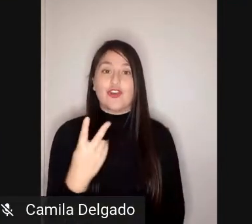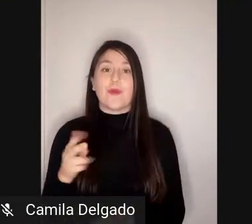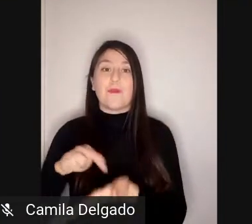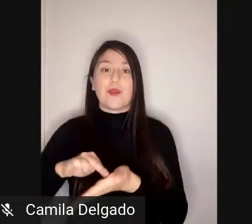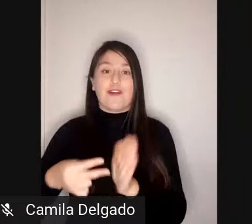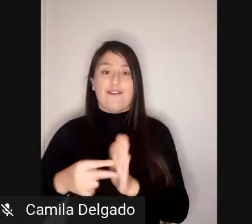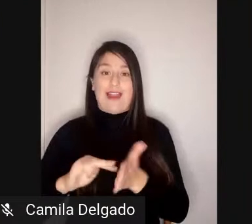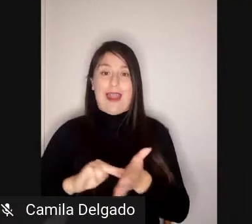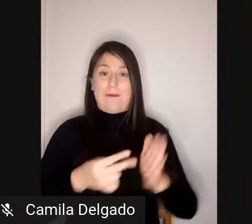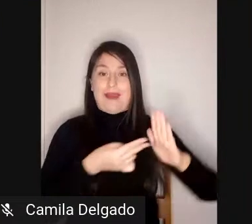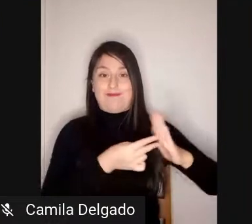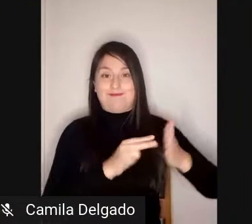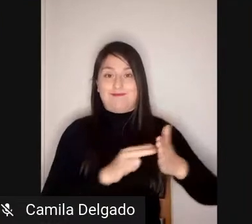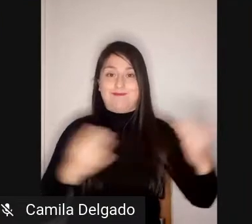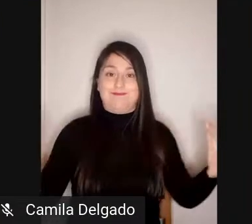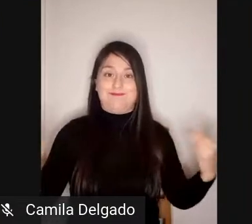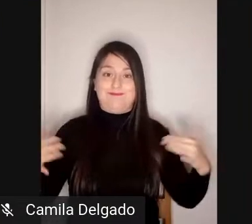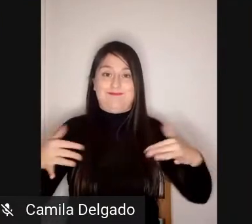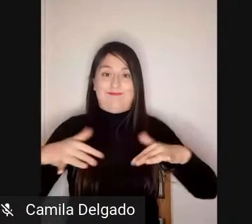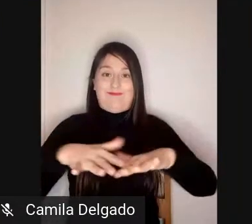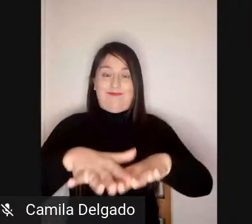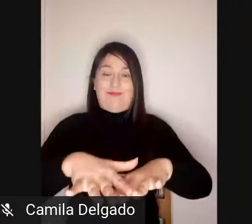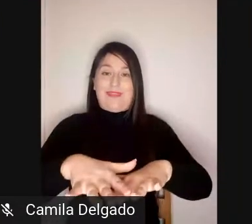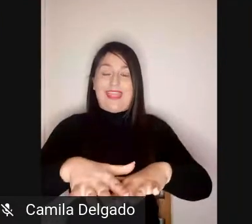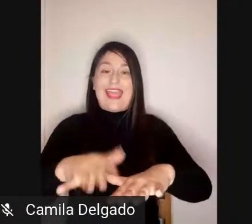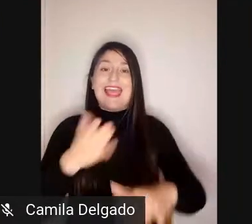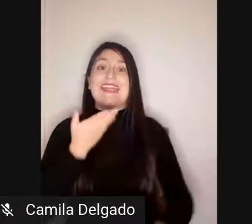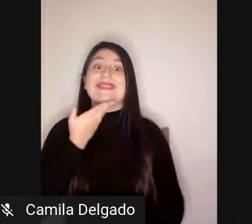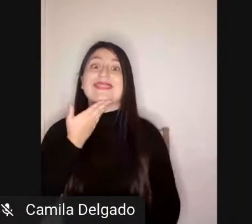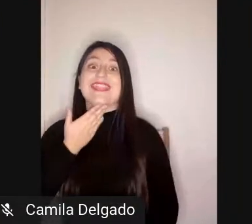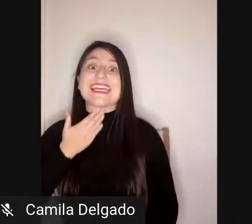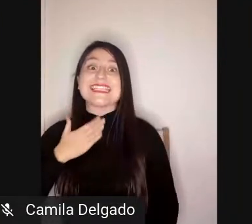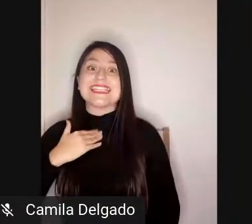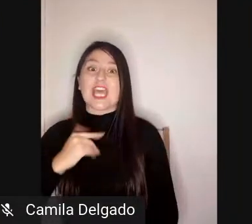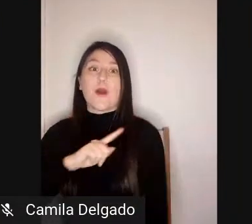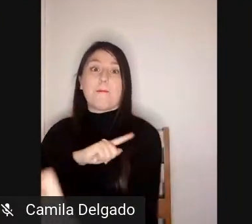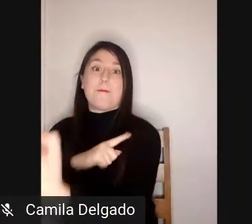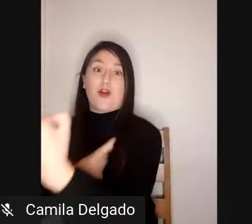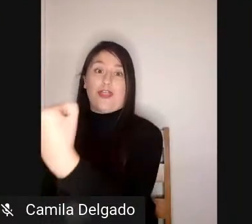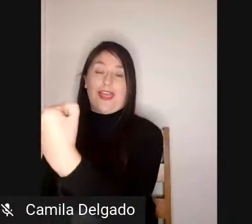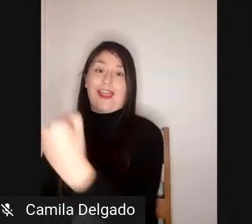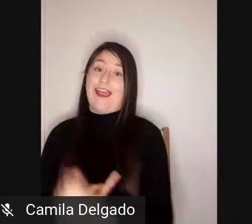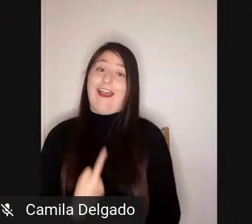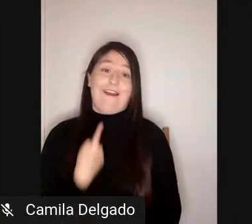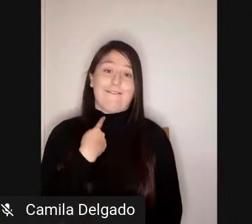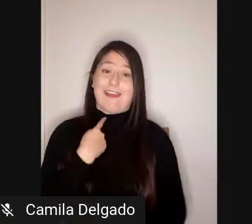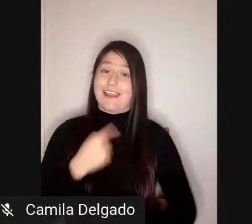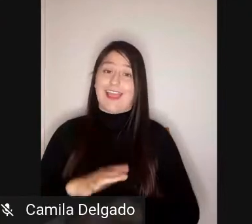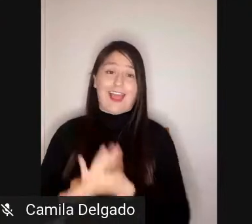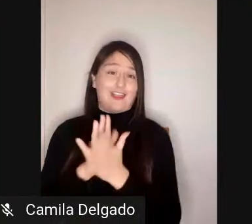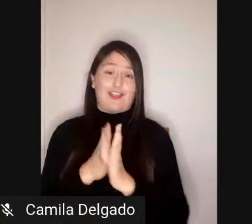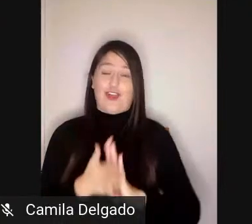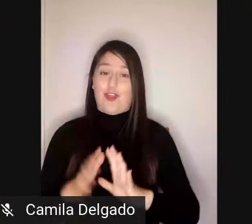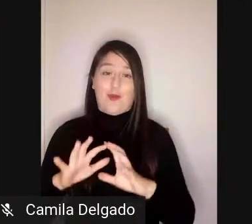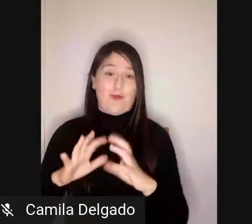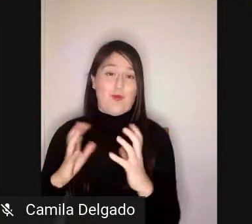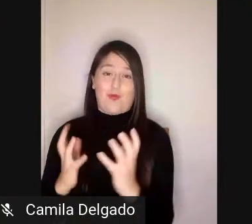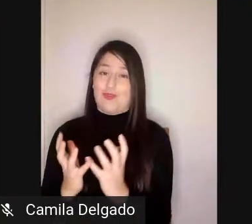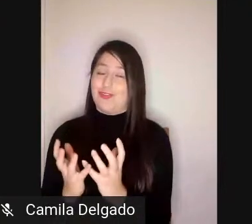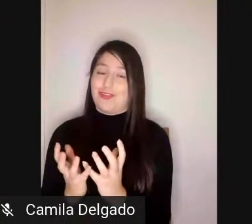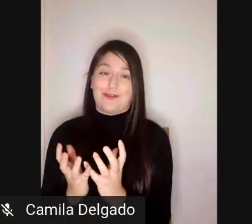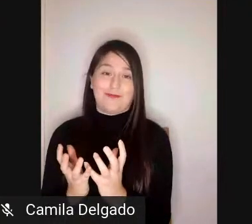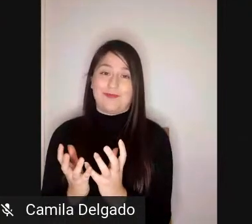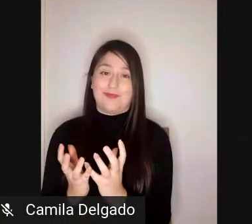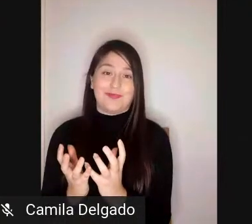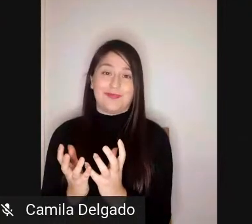El deseo de poder, que está en todos lados. Eso afecta a todo el mundo, excepto a la gente, yo digo